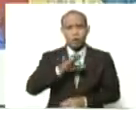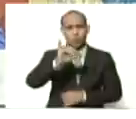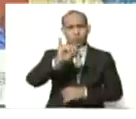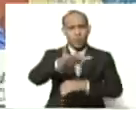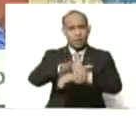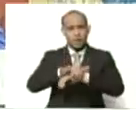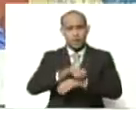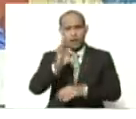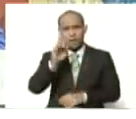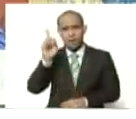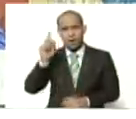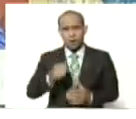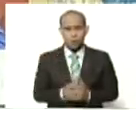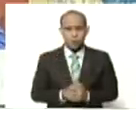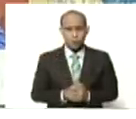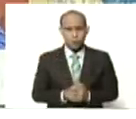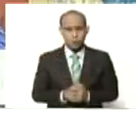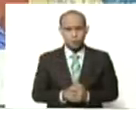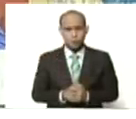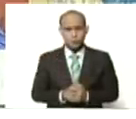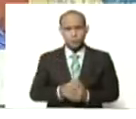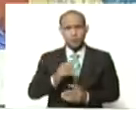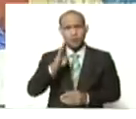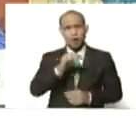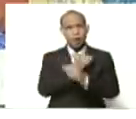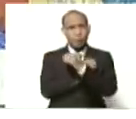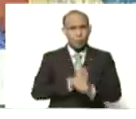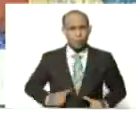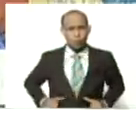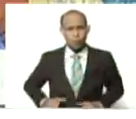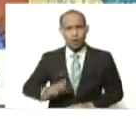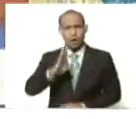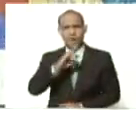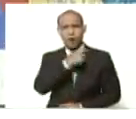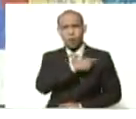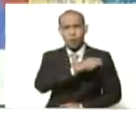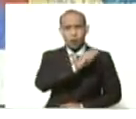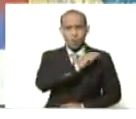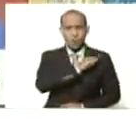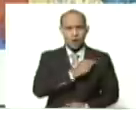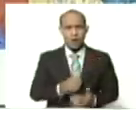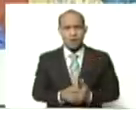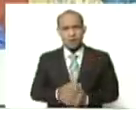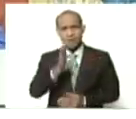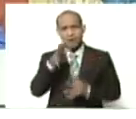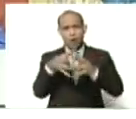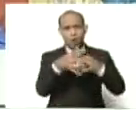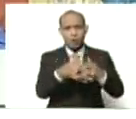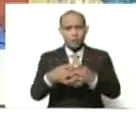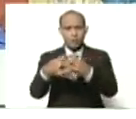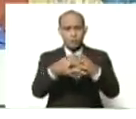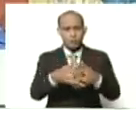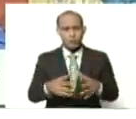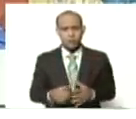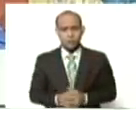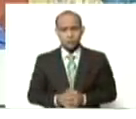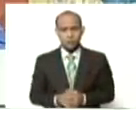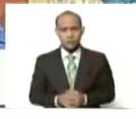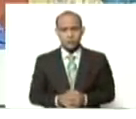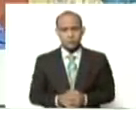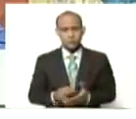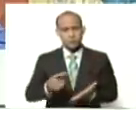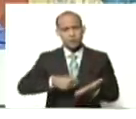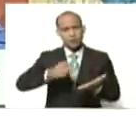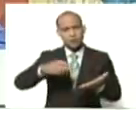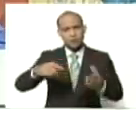Inglaterra, en el Novo Banco de Portugal, en los bancos de España, en los bancos de Estados Unidos.